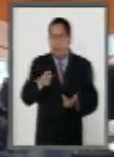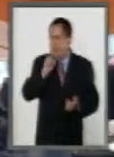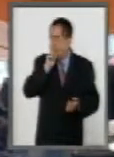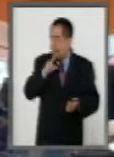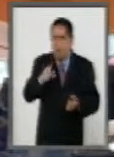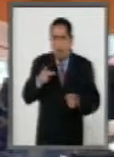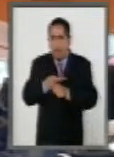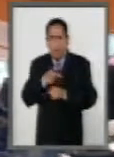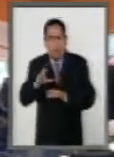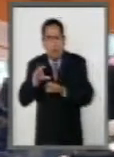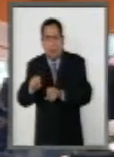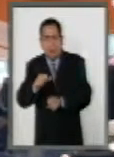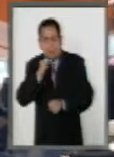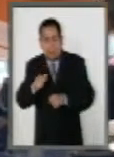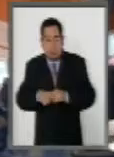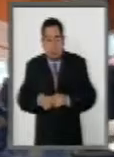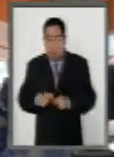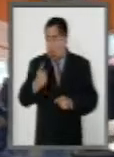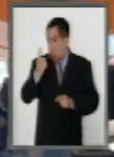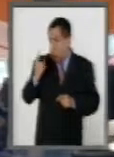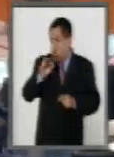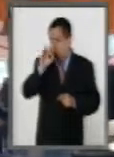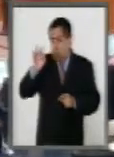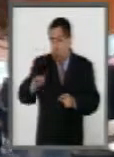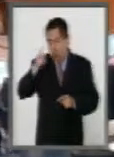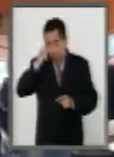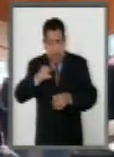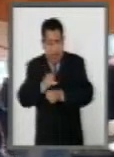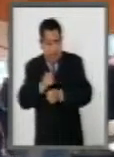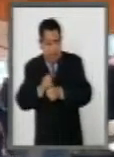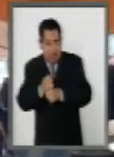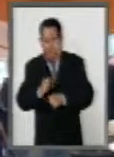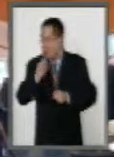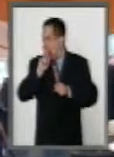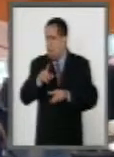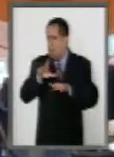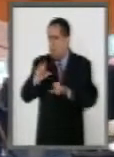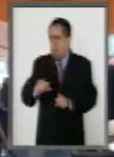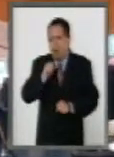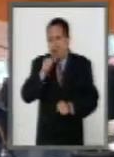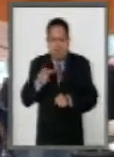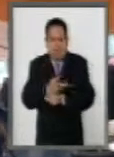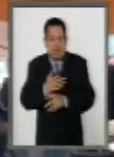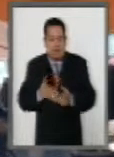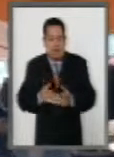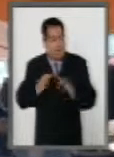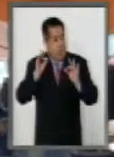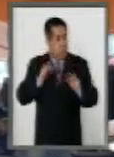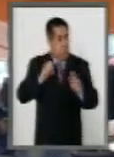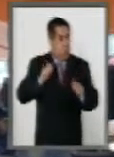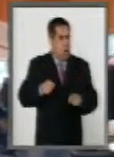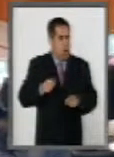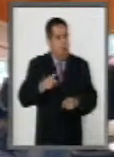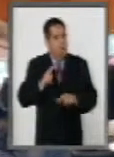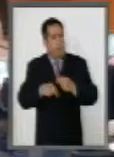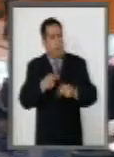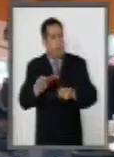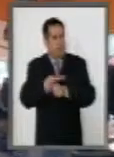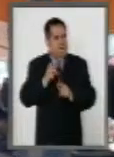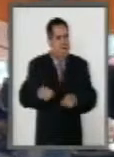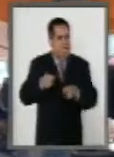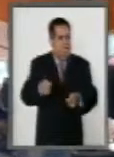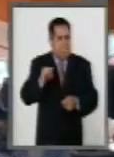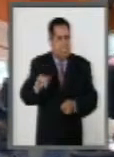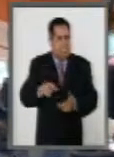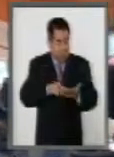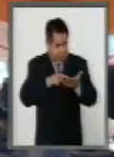tampoco se ha logrado. El 1% para la investigación, y eso tampoco se ha logrado. No hay garantía. No hay garantía